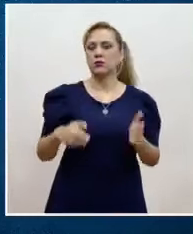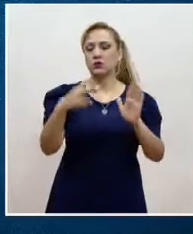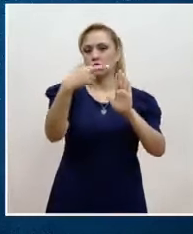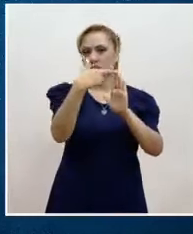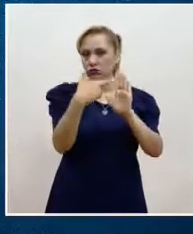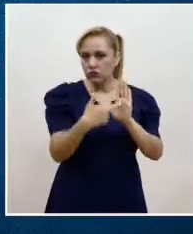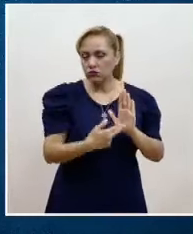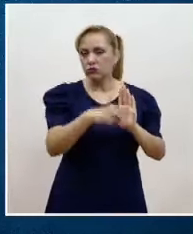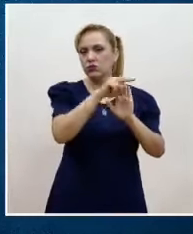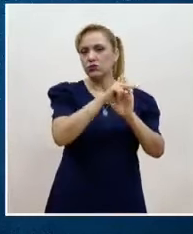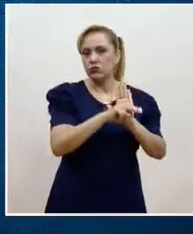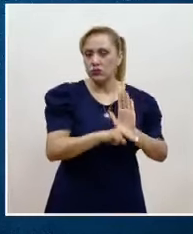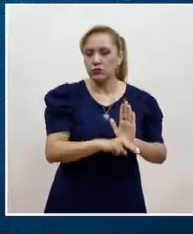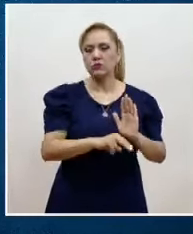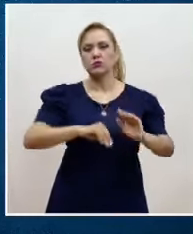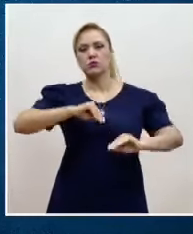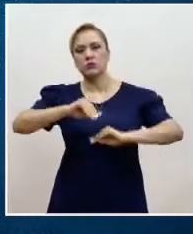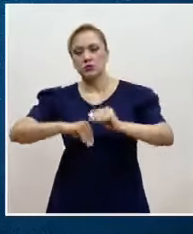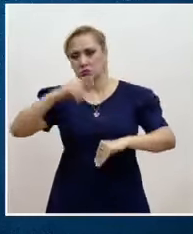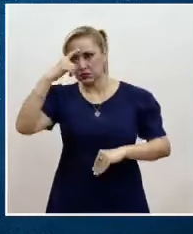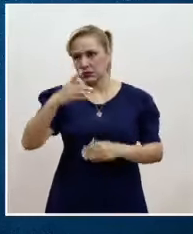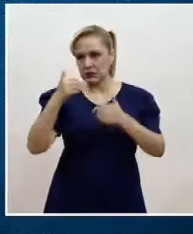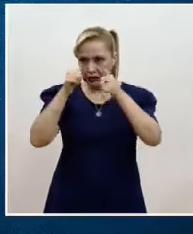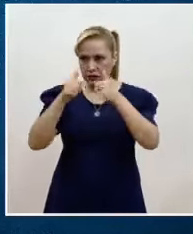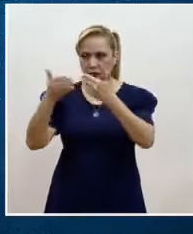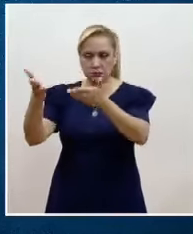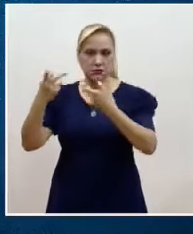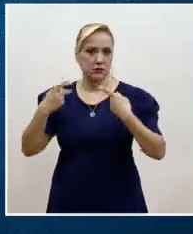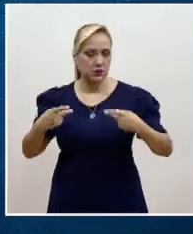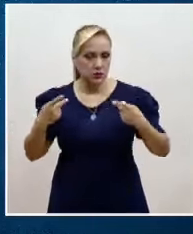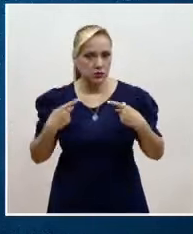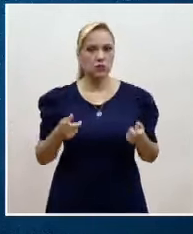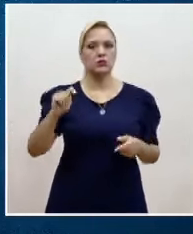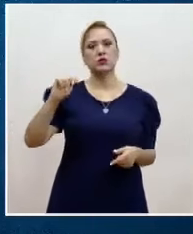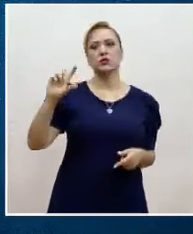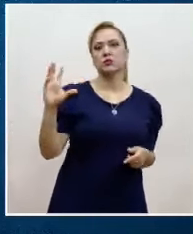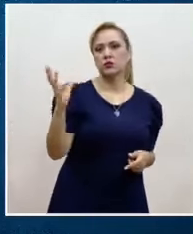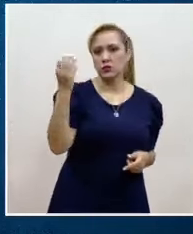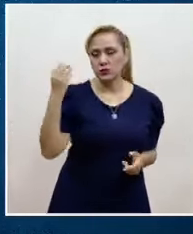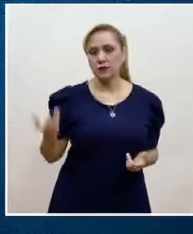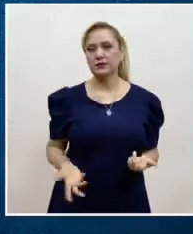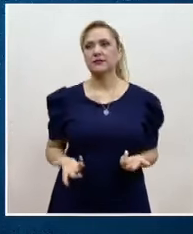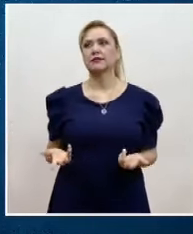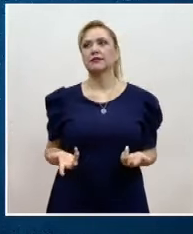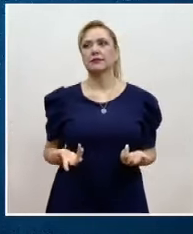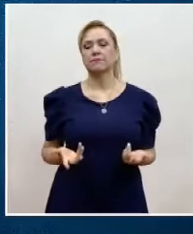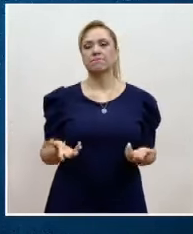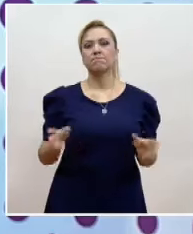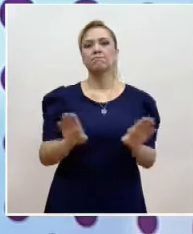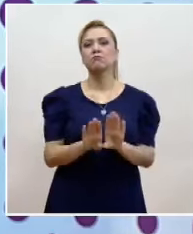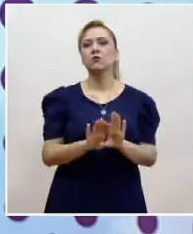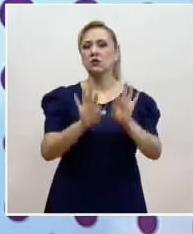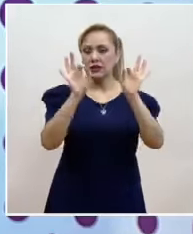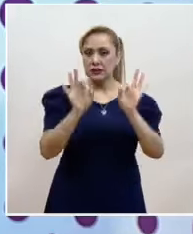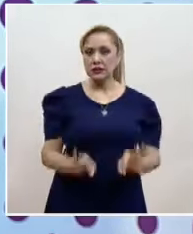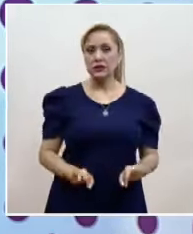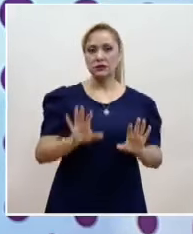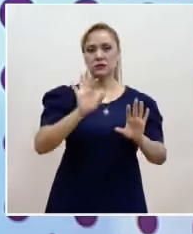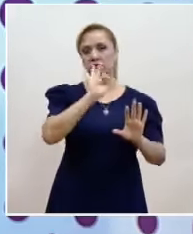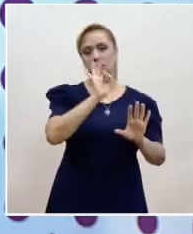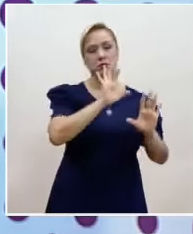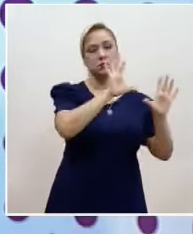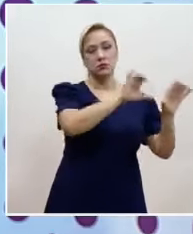normatividad, diseño centrado en el usuario, TICs aplicadas al proceso, justamente cómo el debido proceso debe de tutelarse y